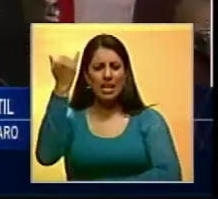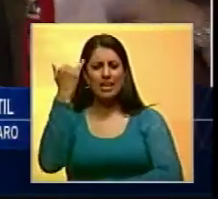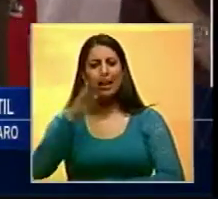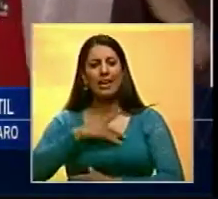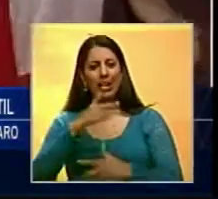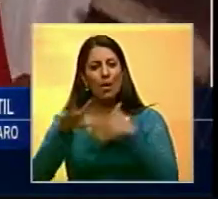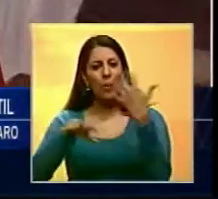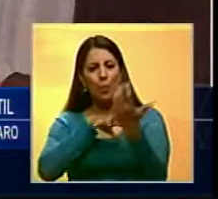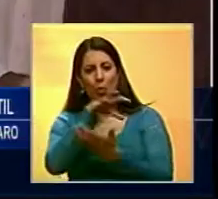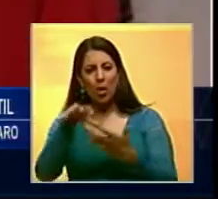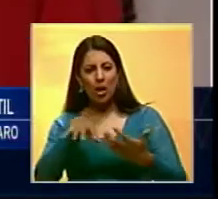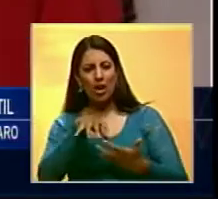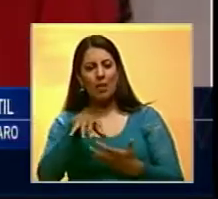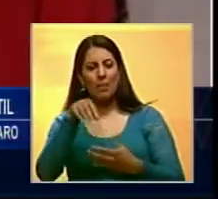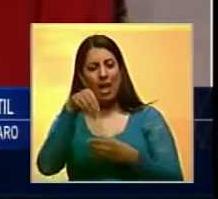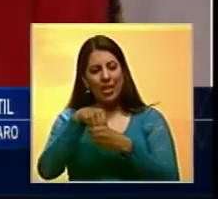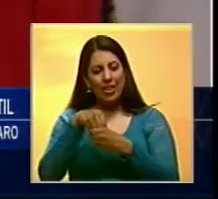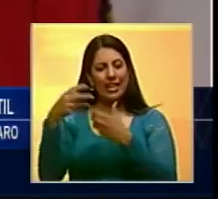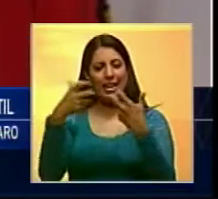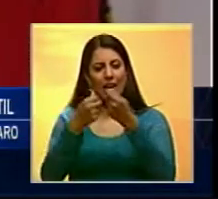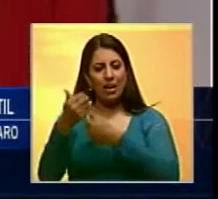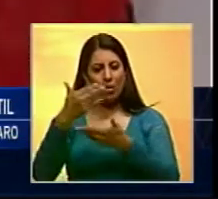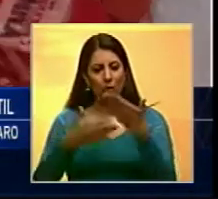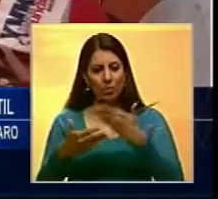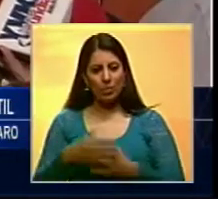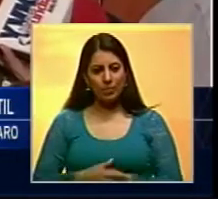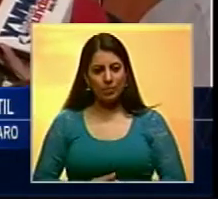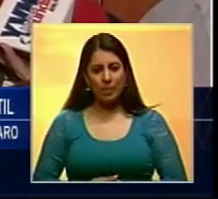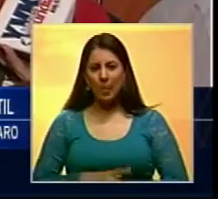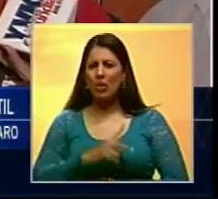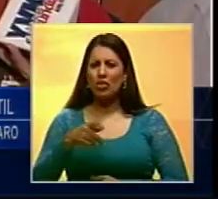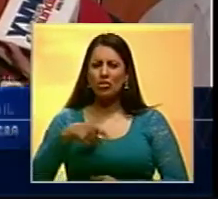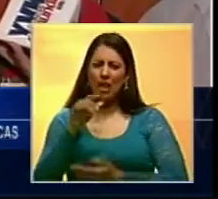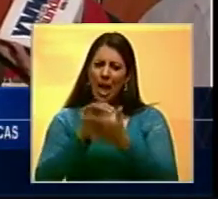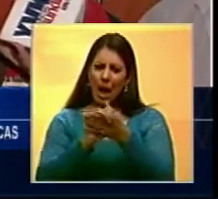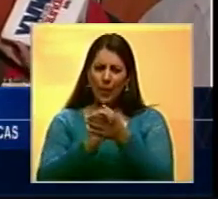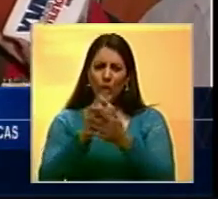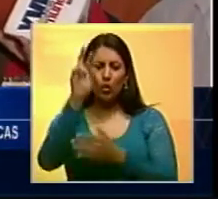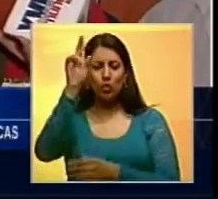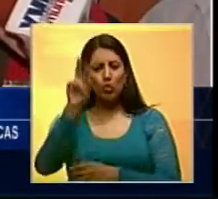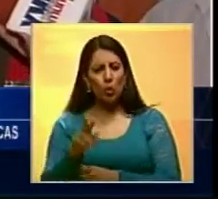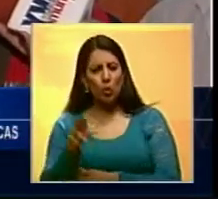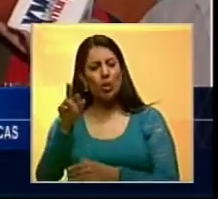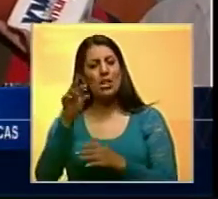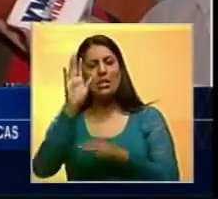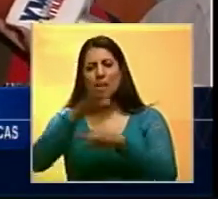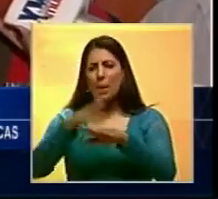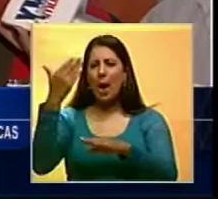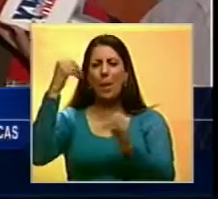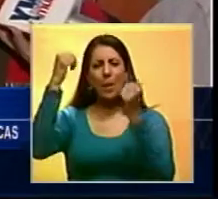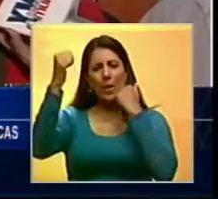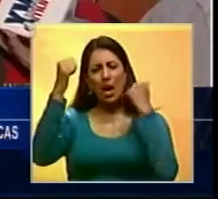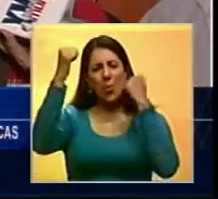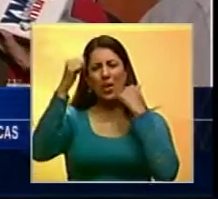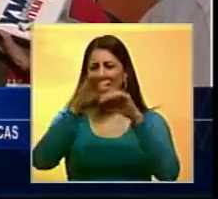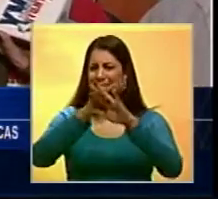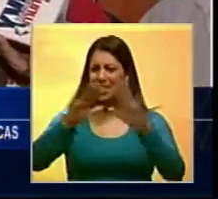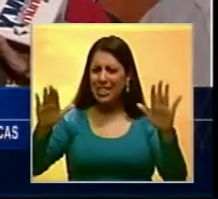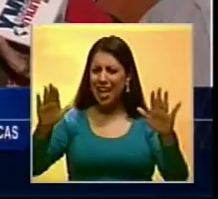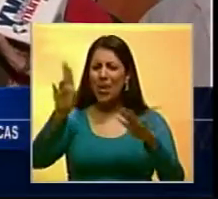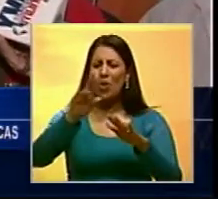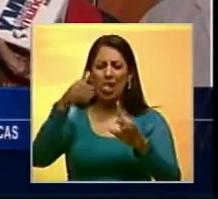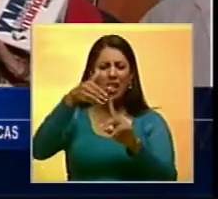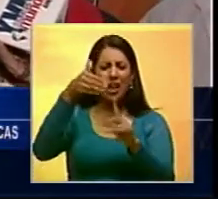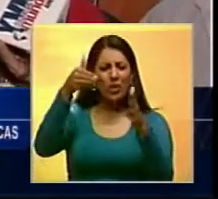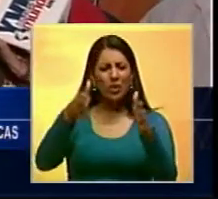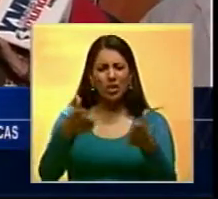generar desestabilización y una guerra económica. No como estos compañeros que todo el tiempo viven llamando a paro. Dejen quietos a los usuarios,